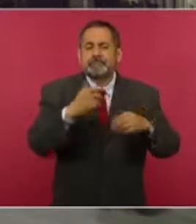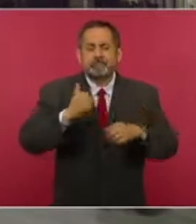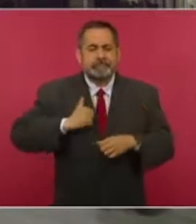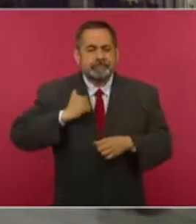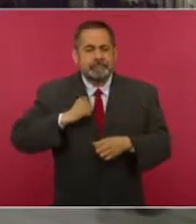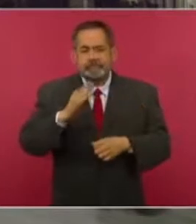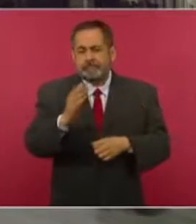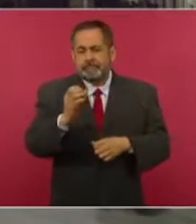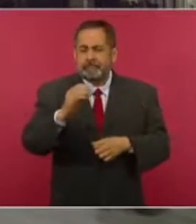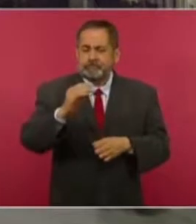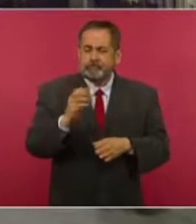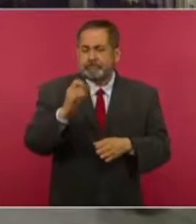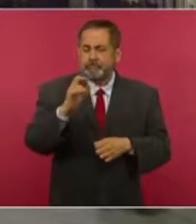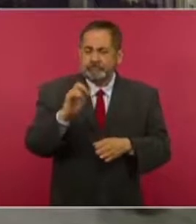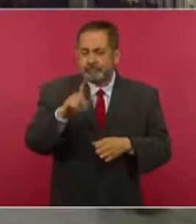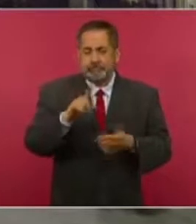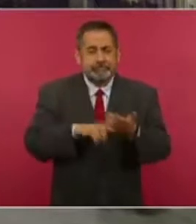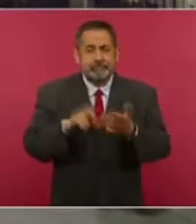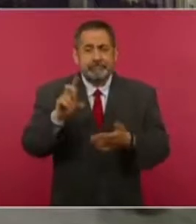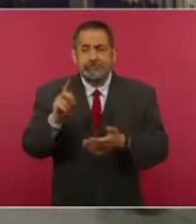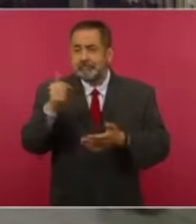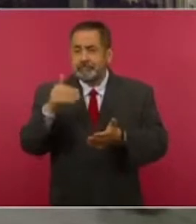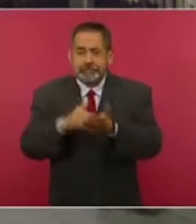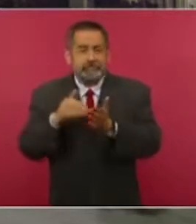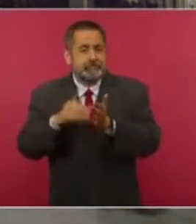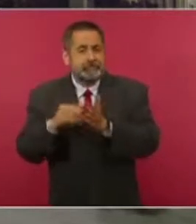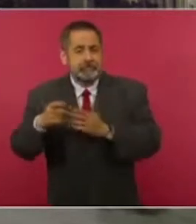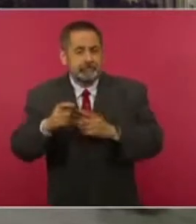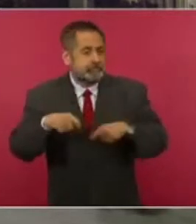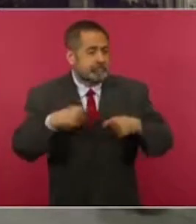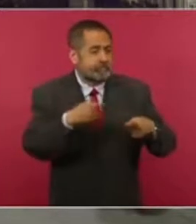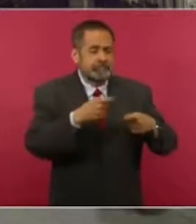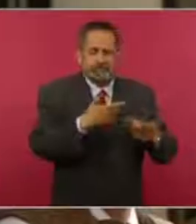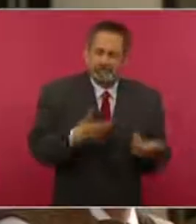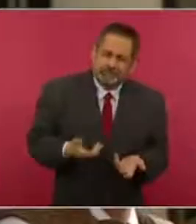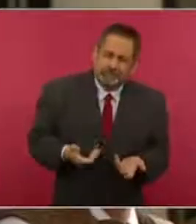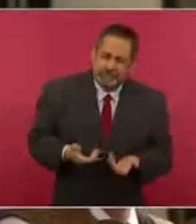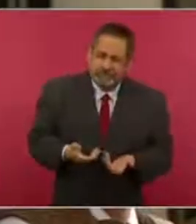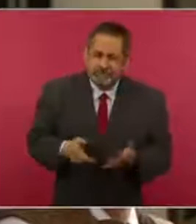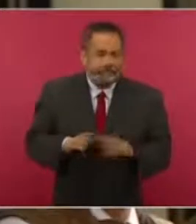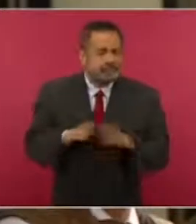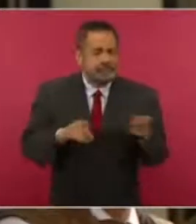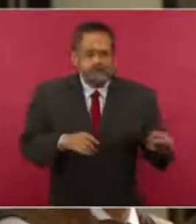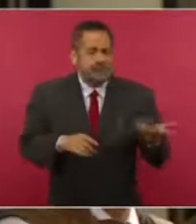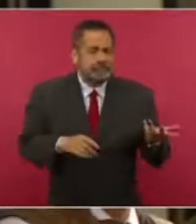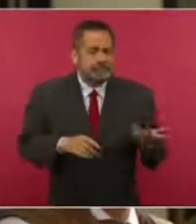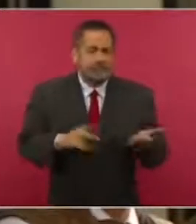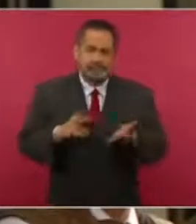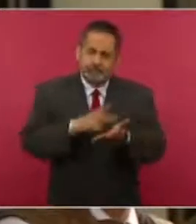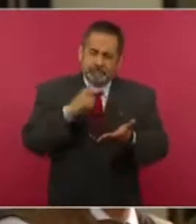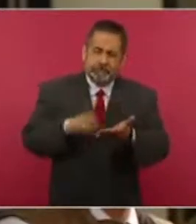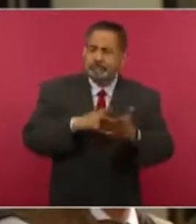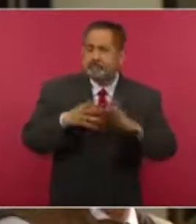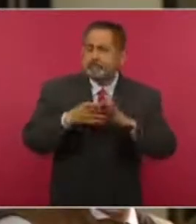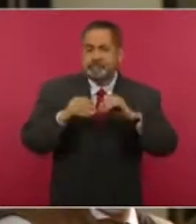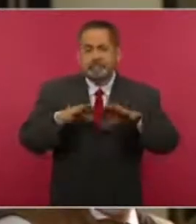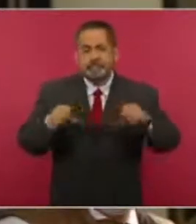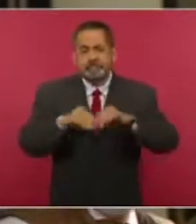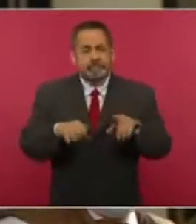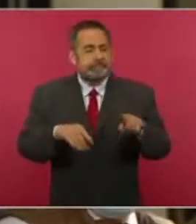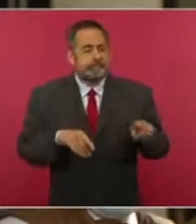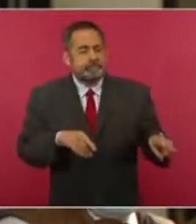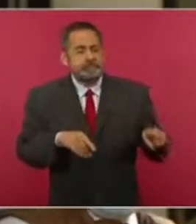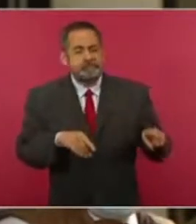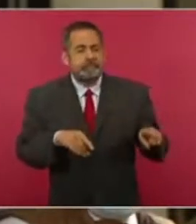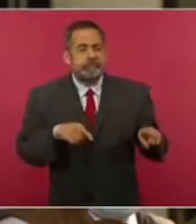fabricación de trenes por más de 36 mil millones de pesos. En recientes publicaciones se ha tratado el tema de las famosas